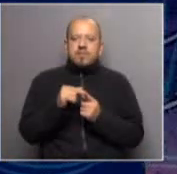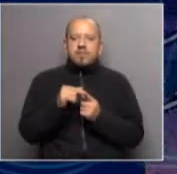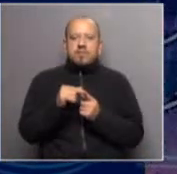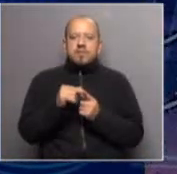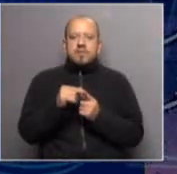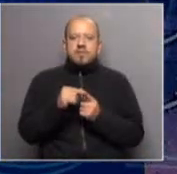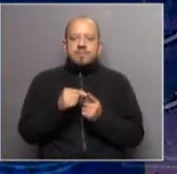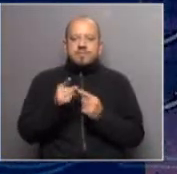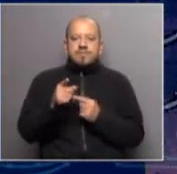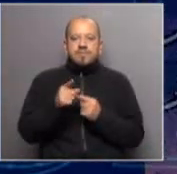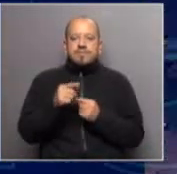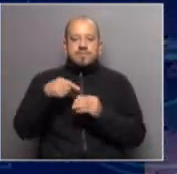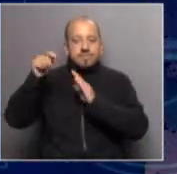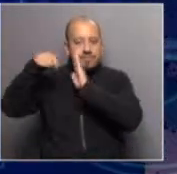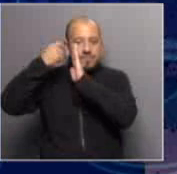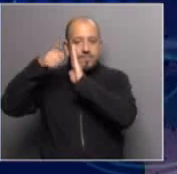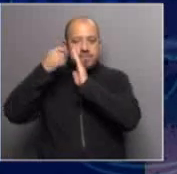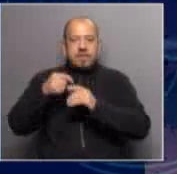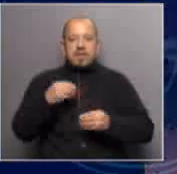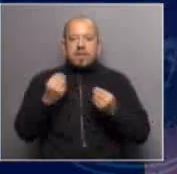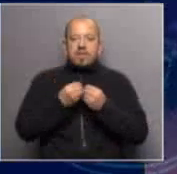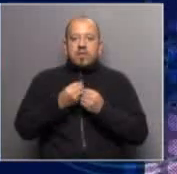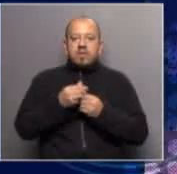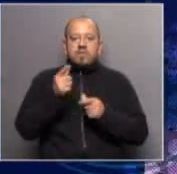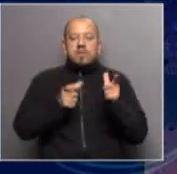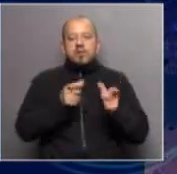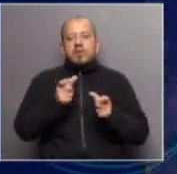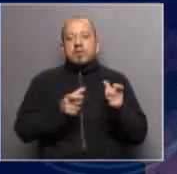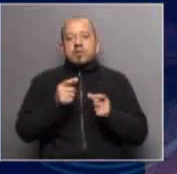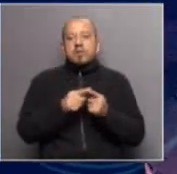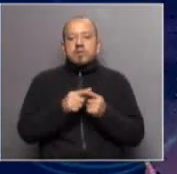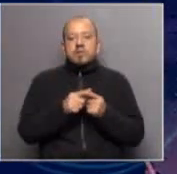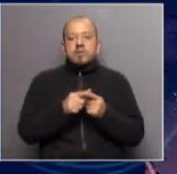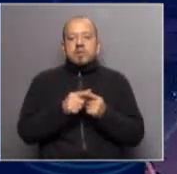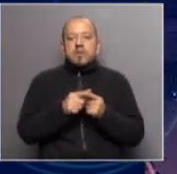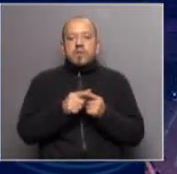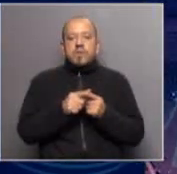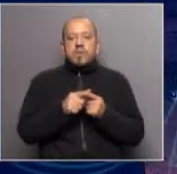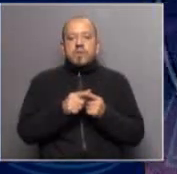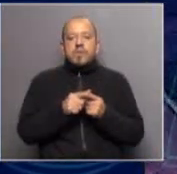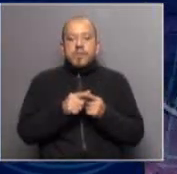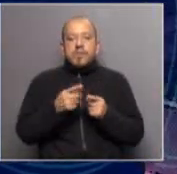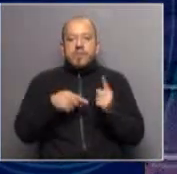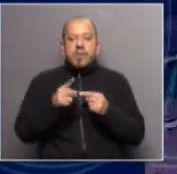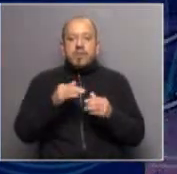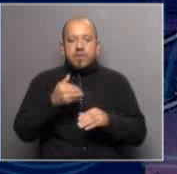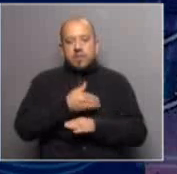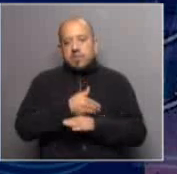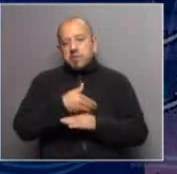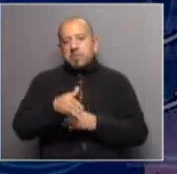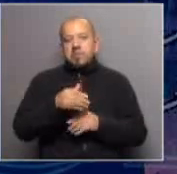bueno, el documental demostró que le gusta a mucha gente. Bueno, nada, y se me ocurrió eso y lo dejé, lo